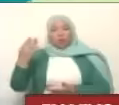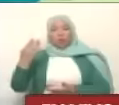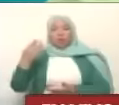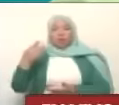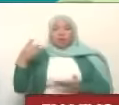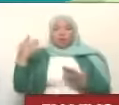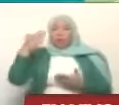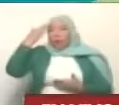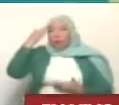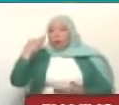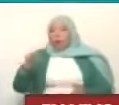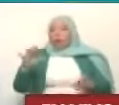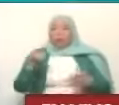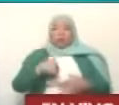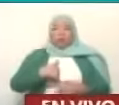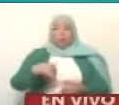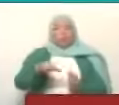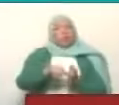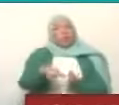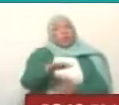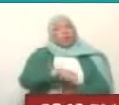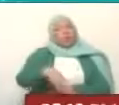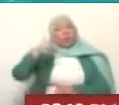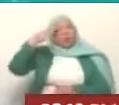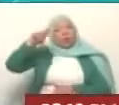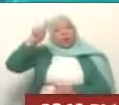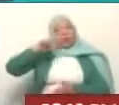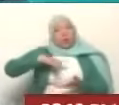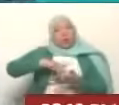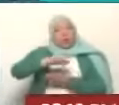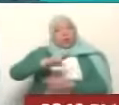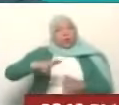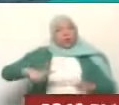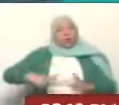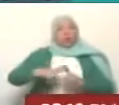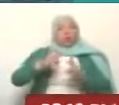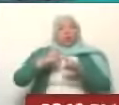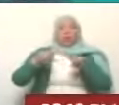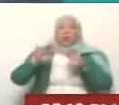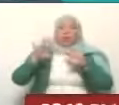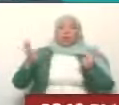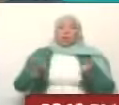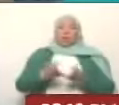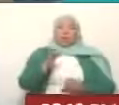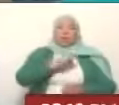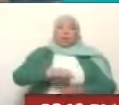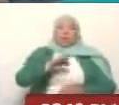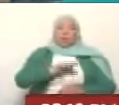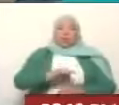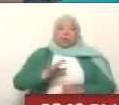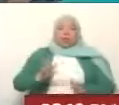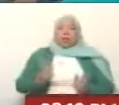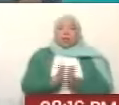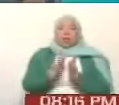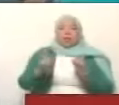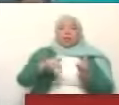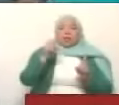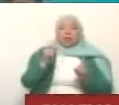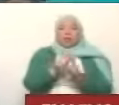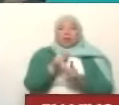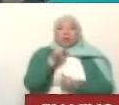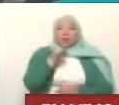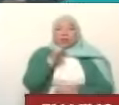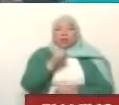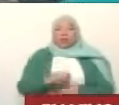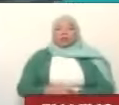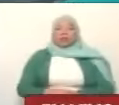presidente? ¿De qué parte de Cuba eres tú, Necio? Ya nos vimos en el encuentro para una alternativa social mundial de Santi Espíritu, el centro del país. Santi Espíritu, nos